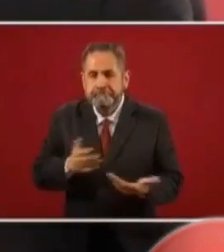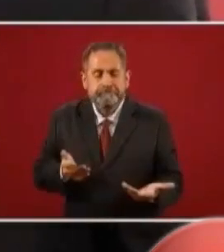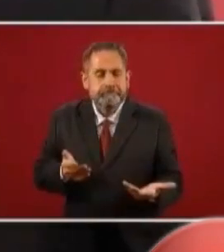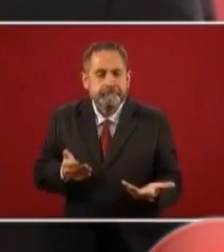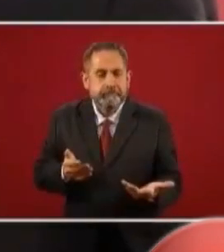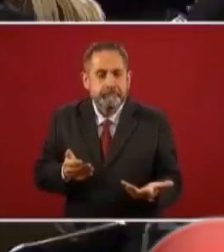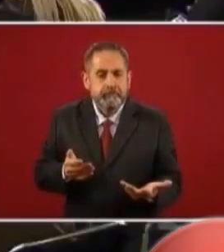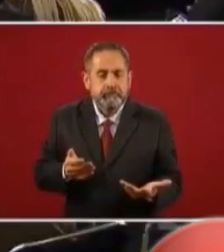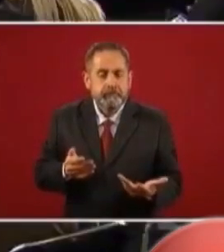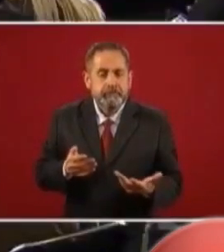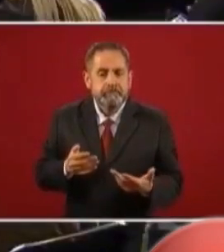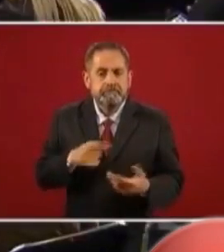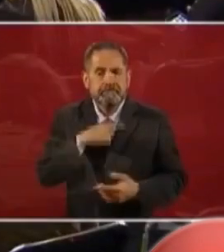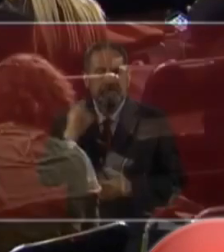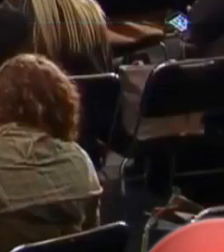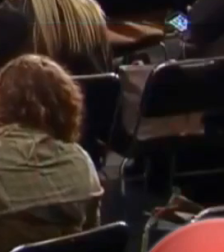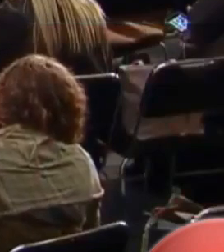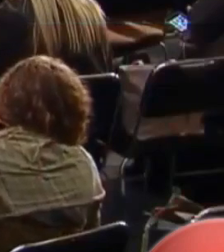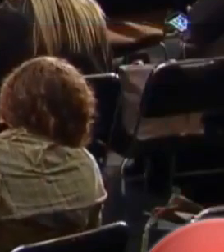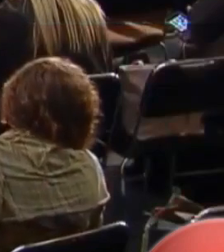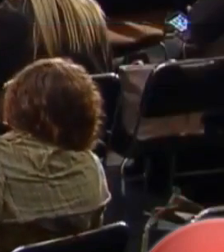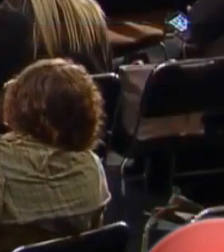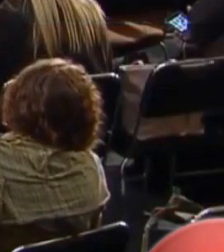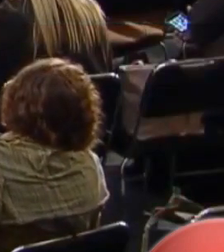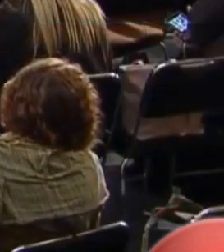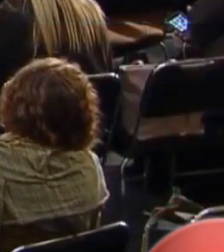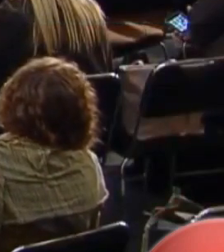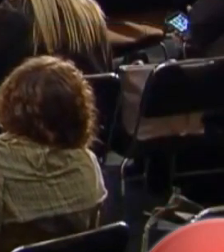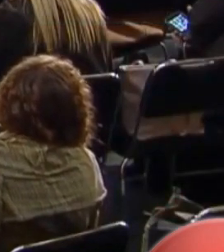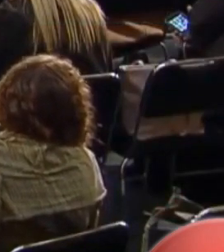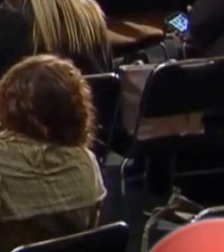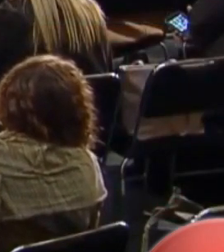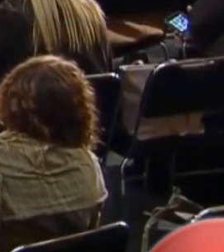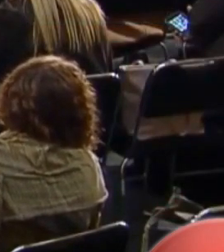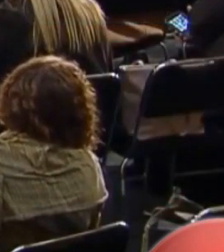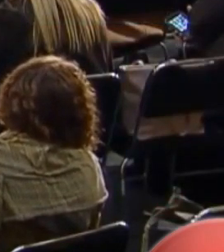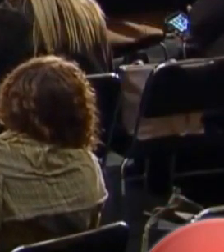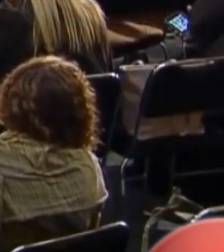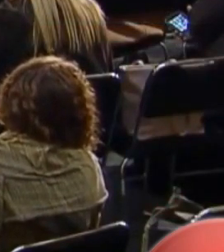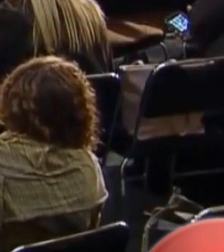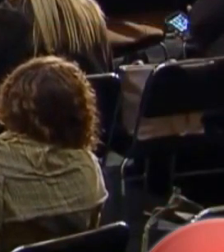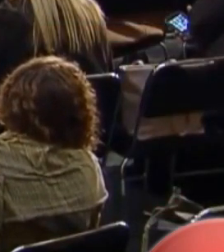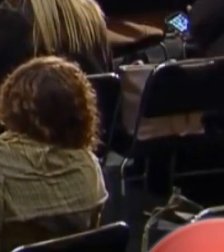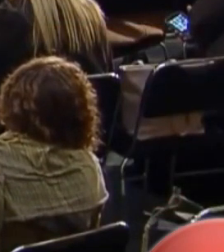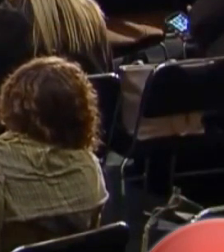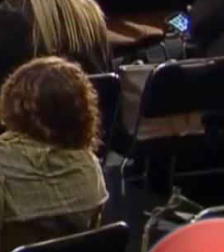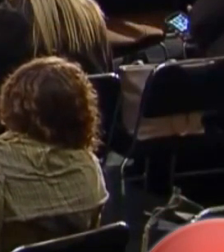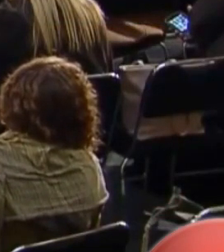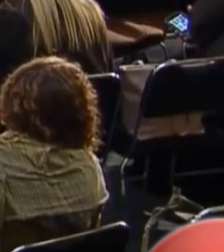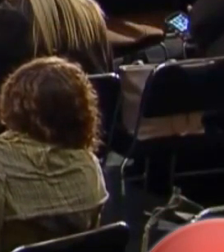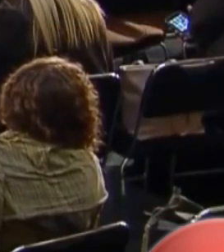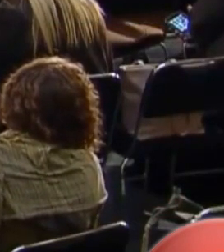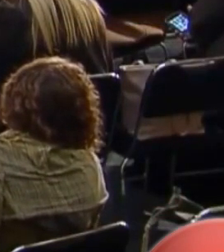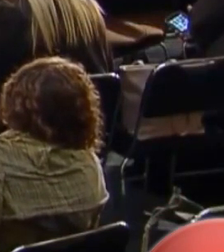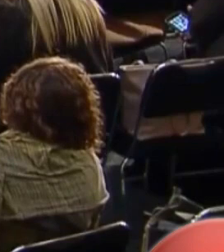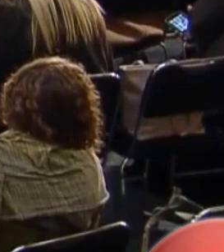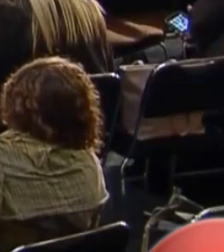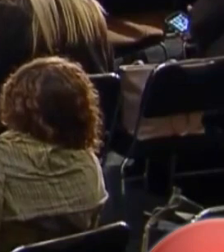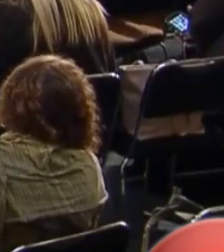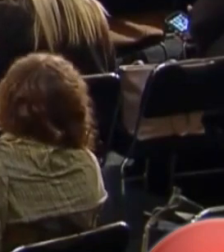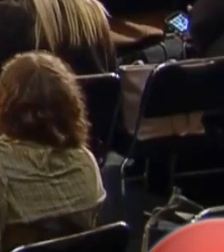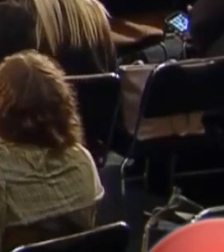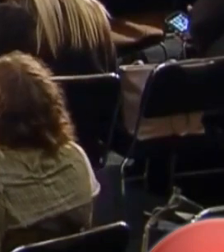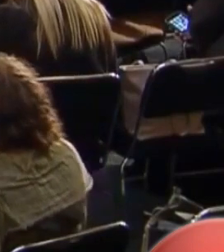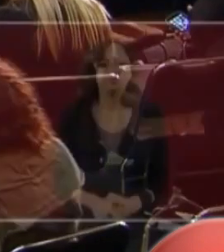iba a ser rehén, no iba a poder hacer nada. Todas estas reformas a la Constitución,